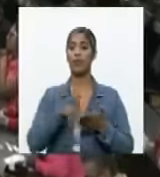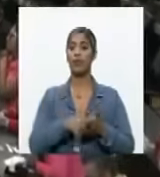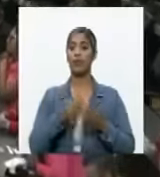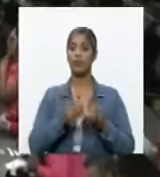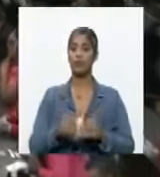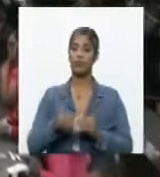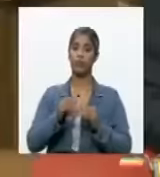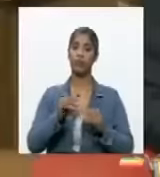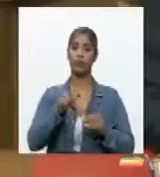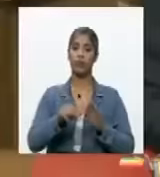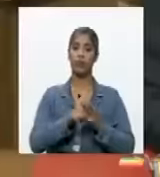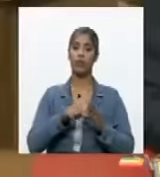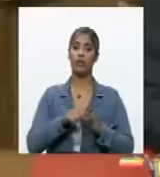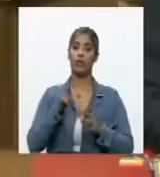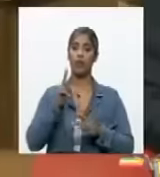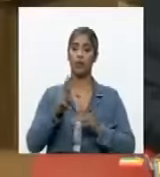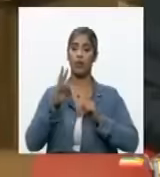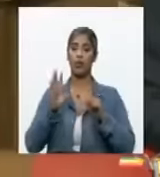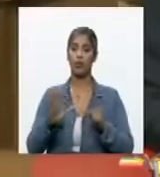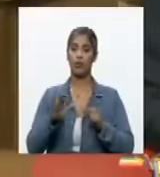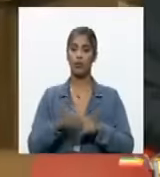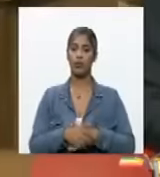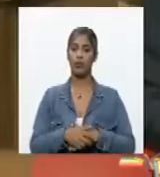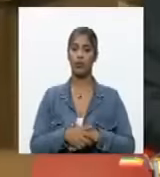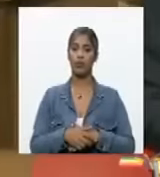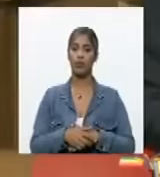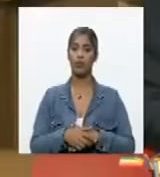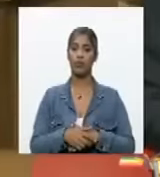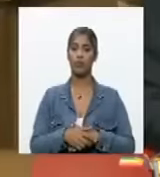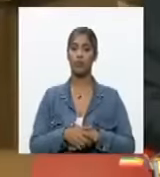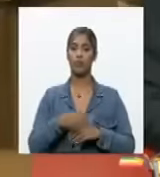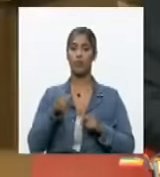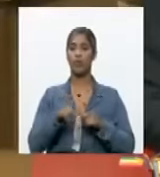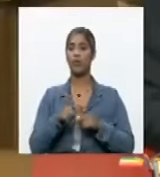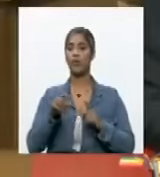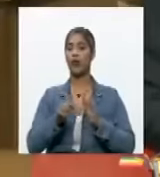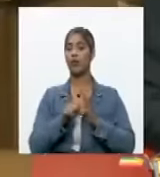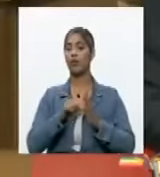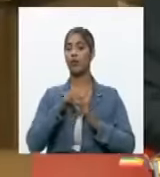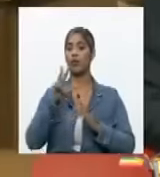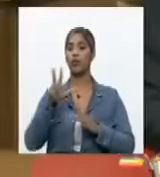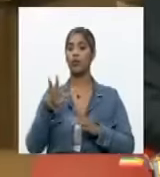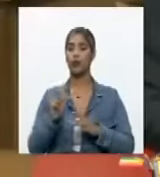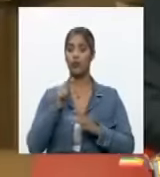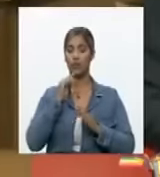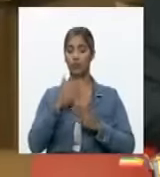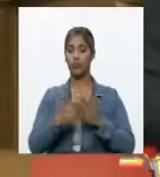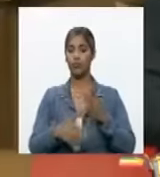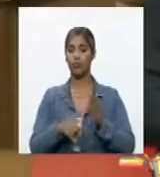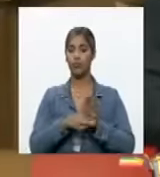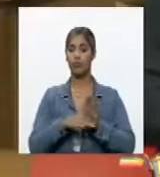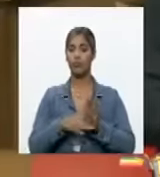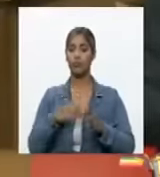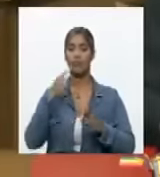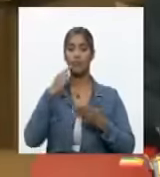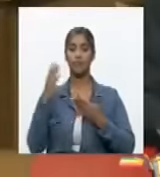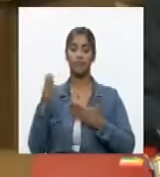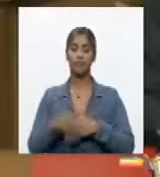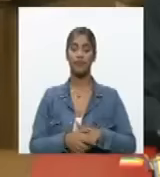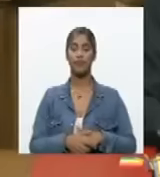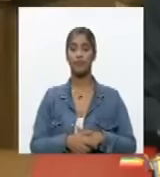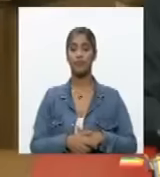el epígrafe del artículo 27, que será el epígrafe del artículo 30, quedando redactado en los siguientes términos.